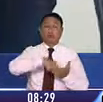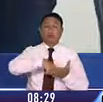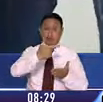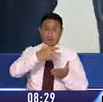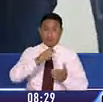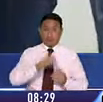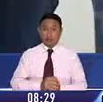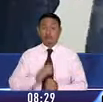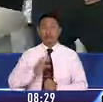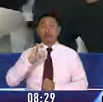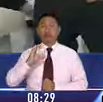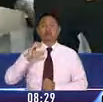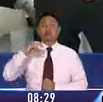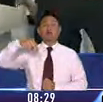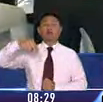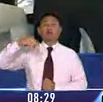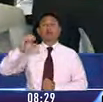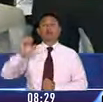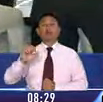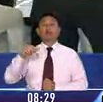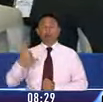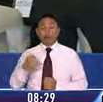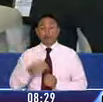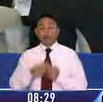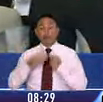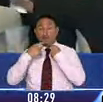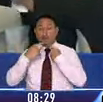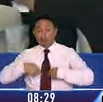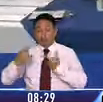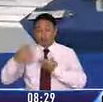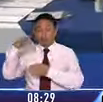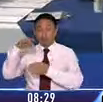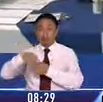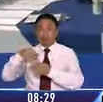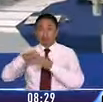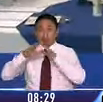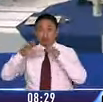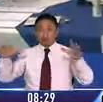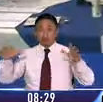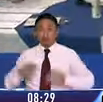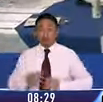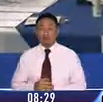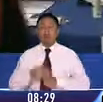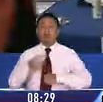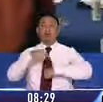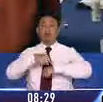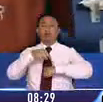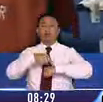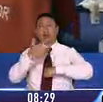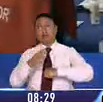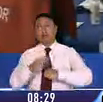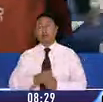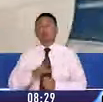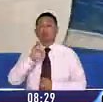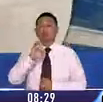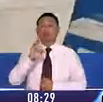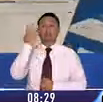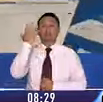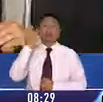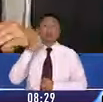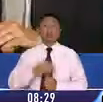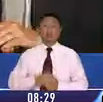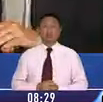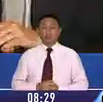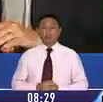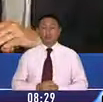Nacional Electoral deberá convocar a elecciones generales en un plazo mínimo de 7 días. Es